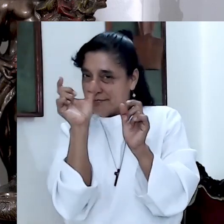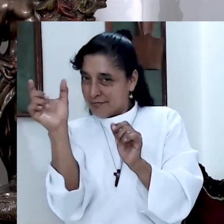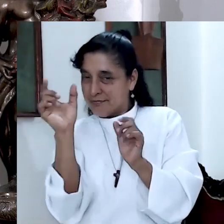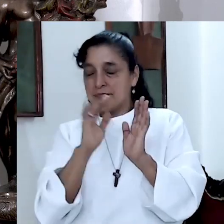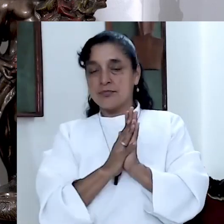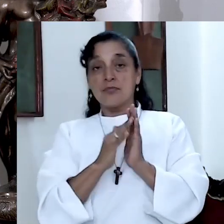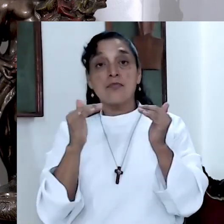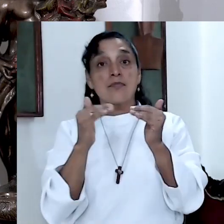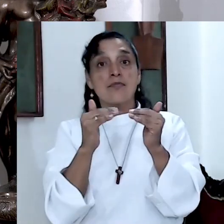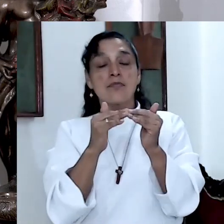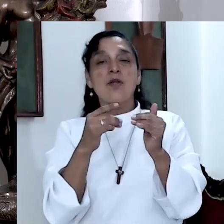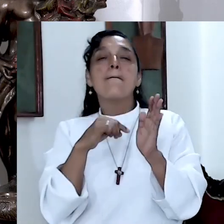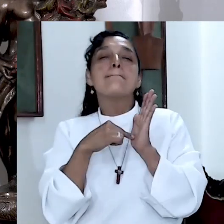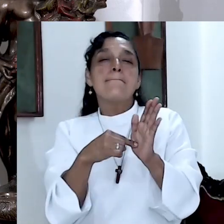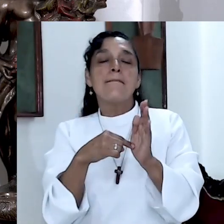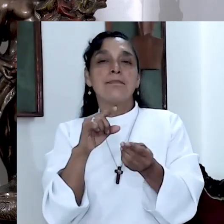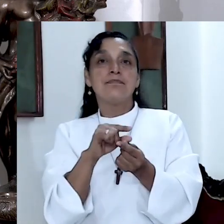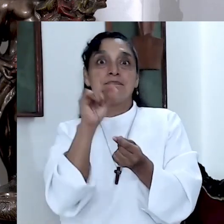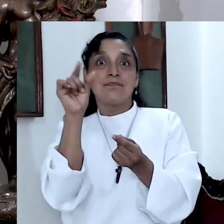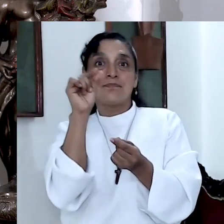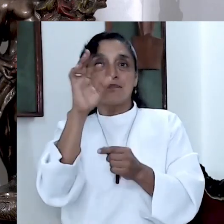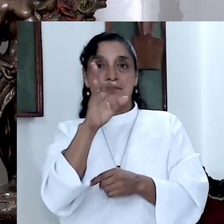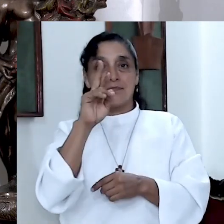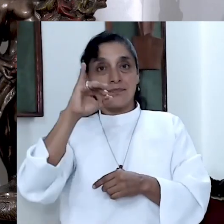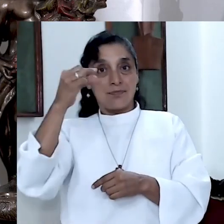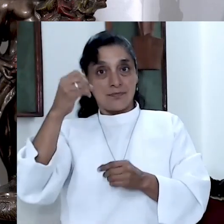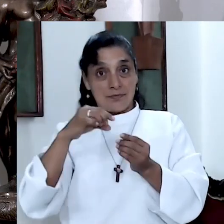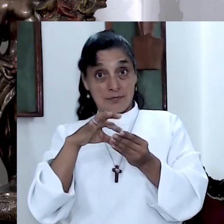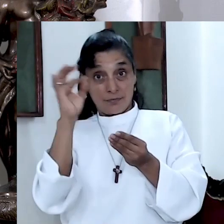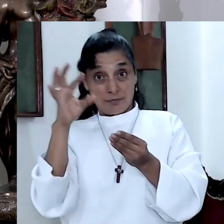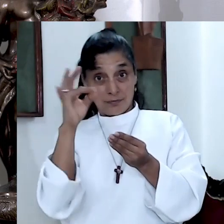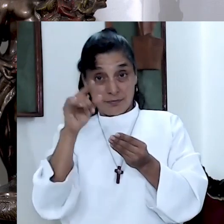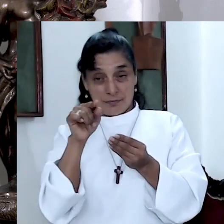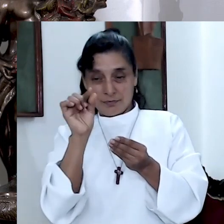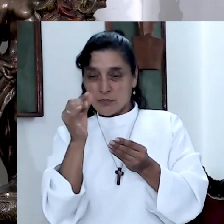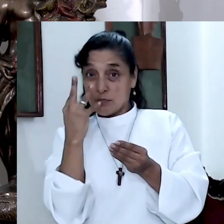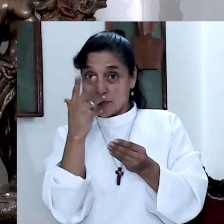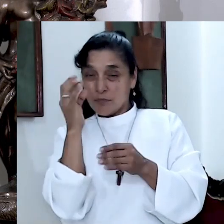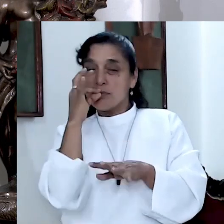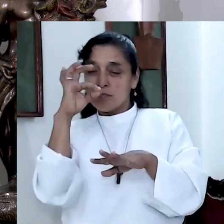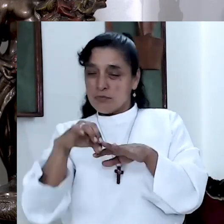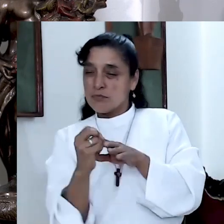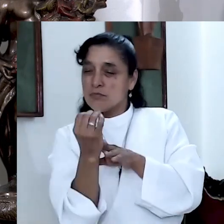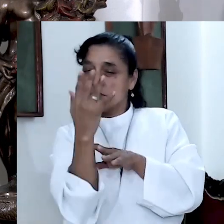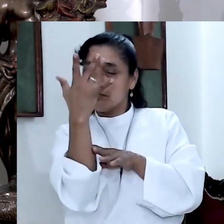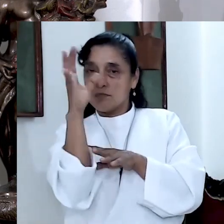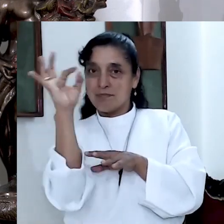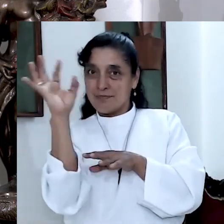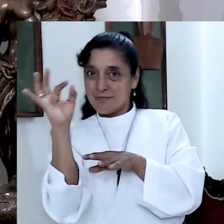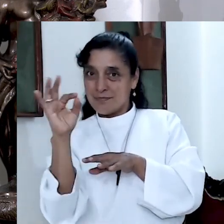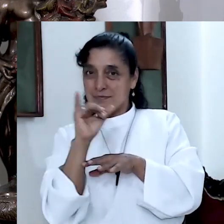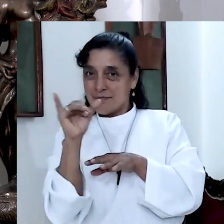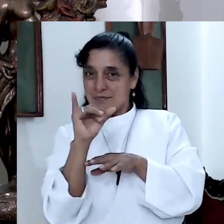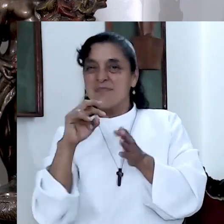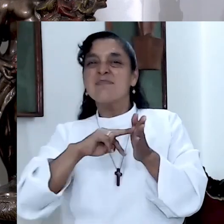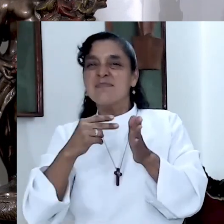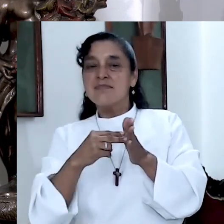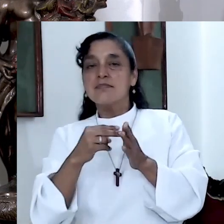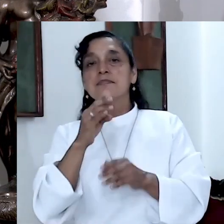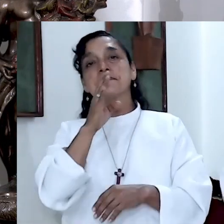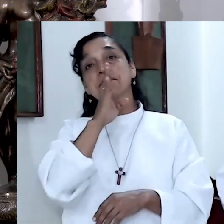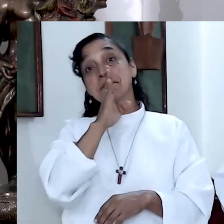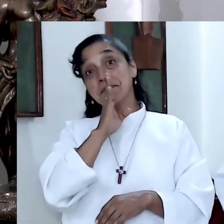la paciencia. La paciencia de Dios. Lógicamente que aparece la cizaña en